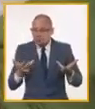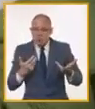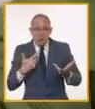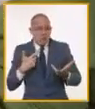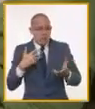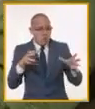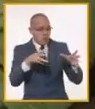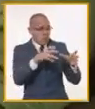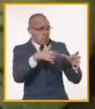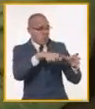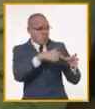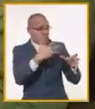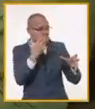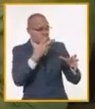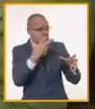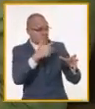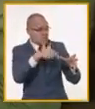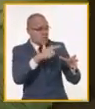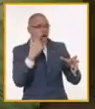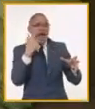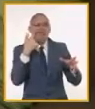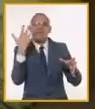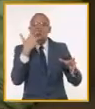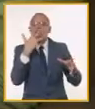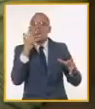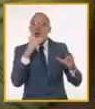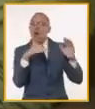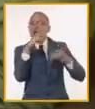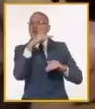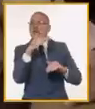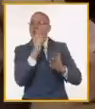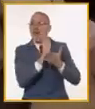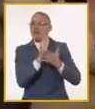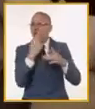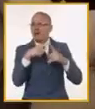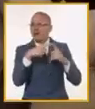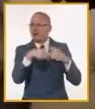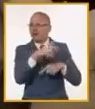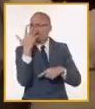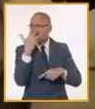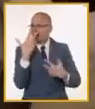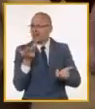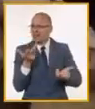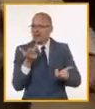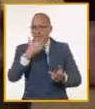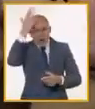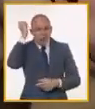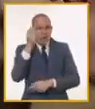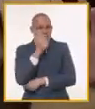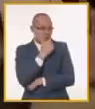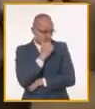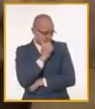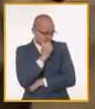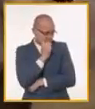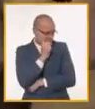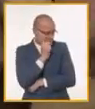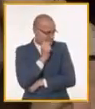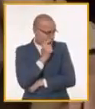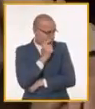con nivel escolar, por decirlo de alguna manera. No, pero Raúl dijo,